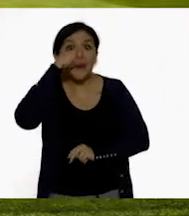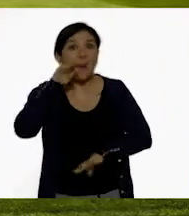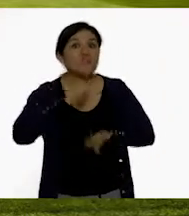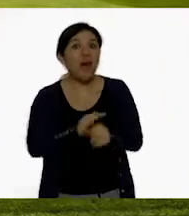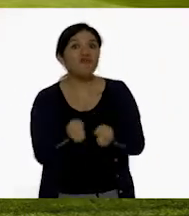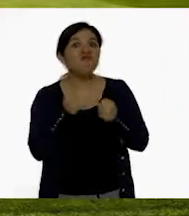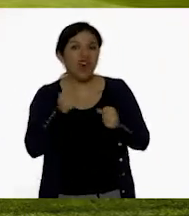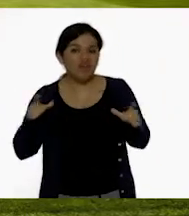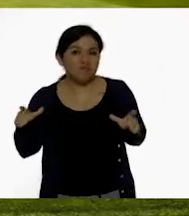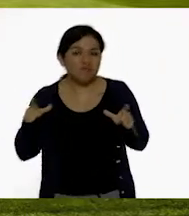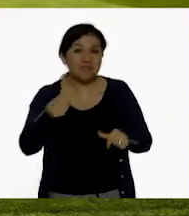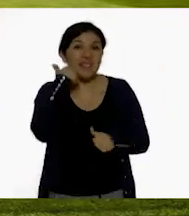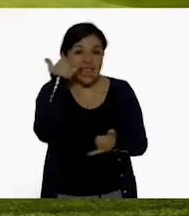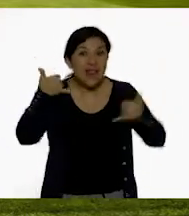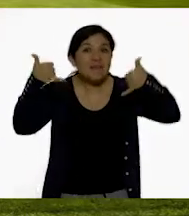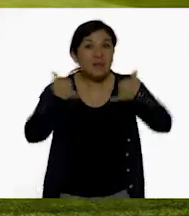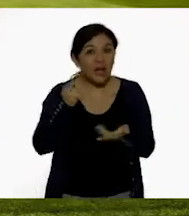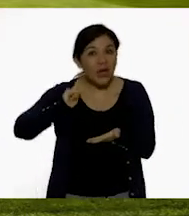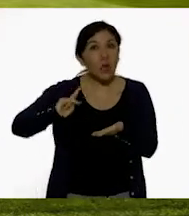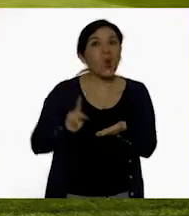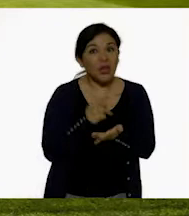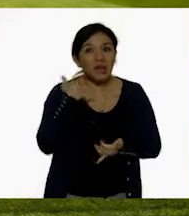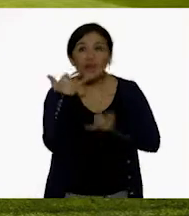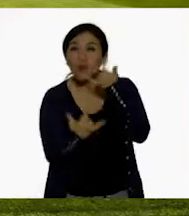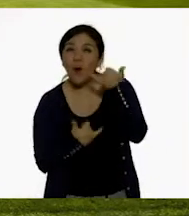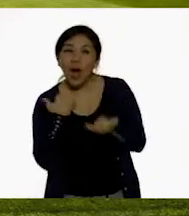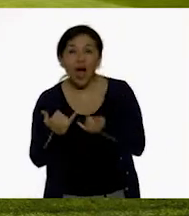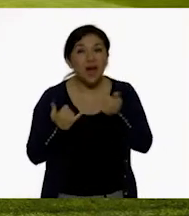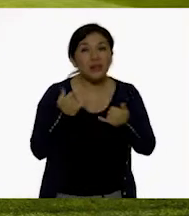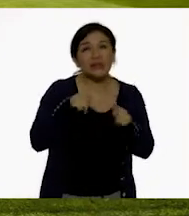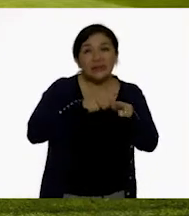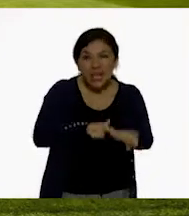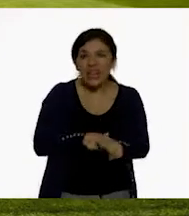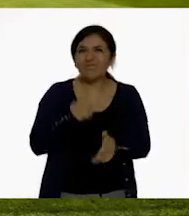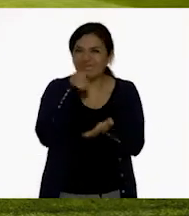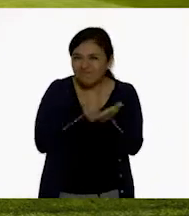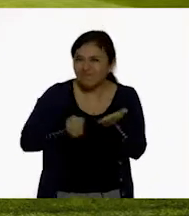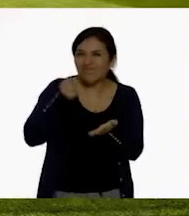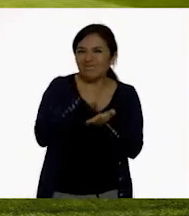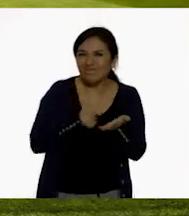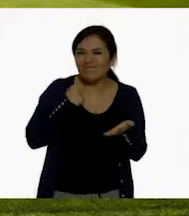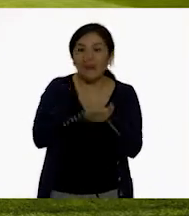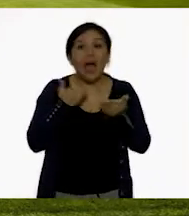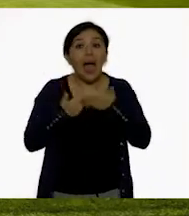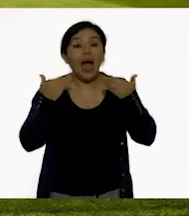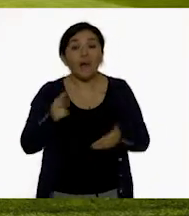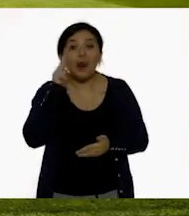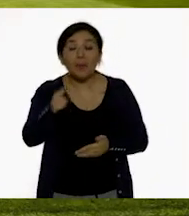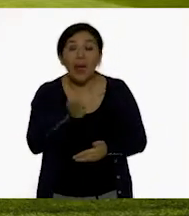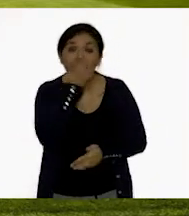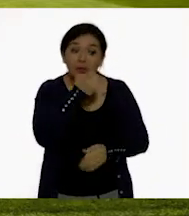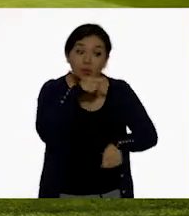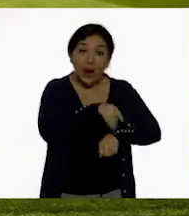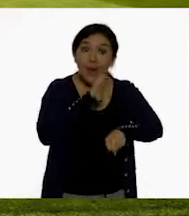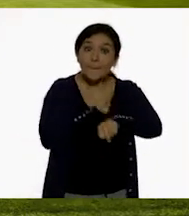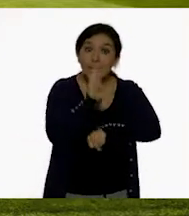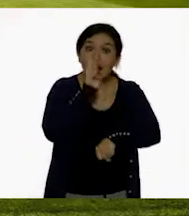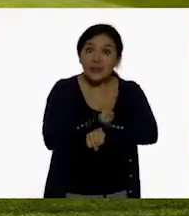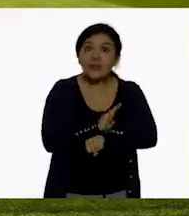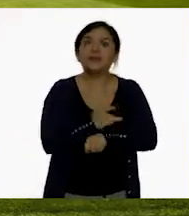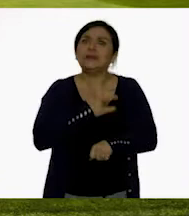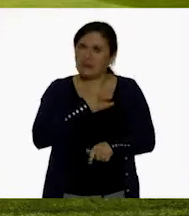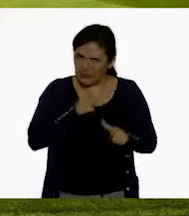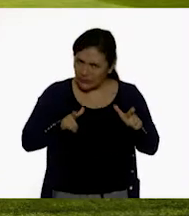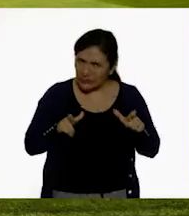para tratar de empatar el partido. Nuevamente no dejan de insistir. Hasta ahora, los de la República del Brasil se